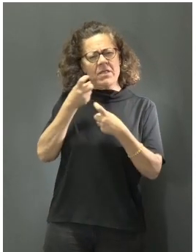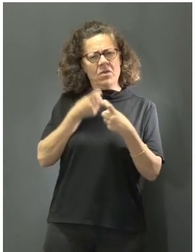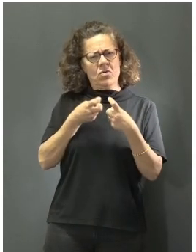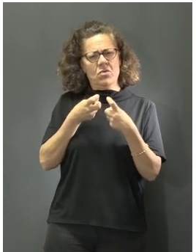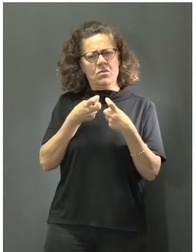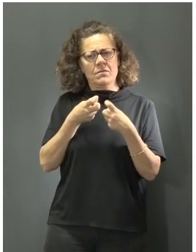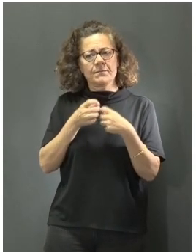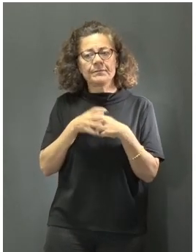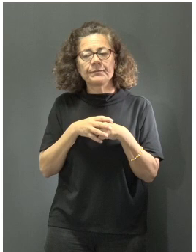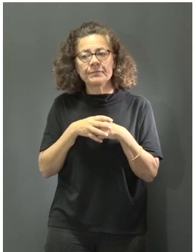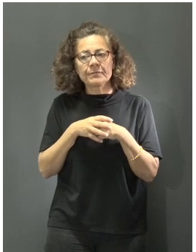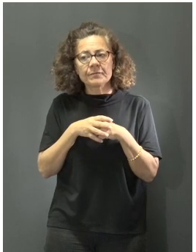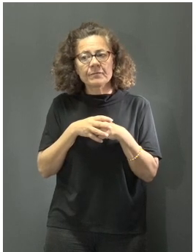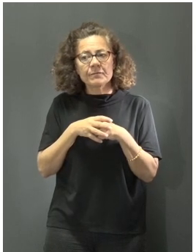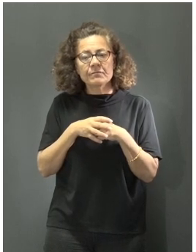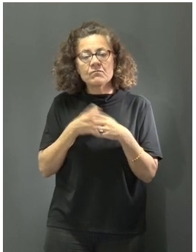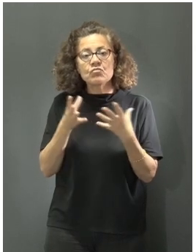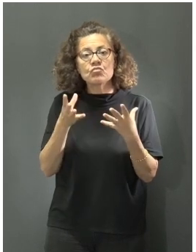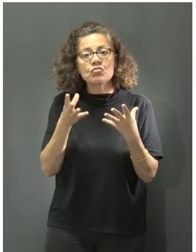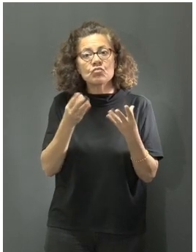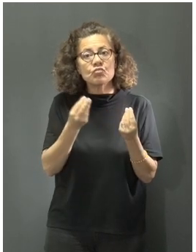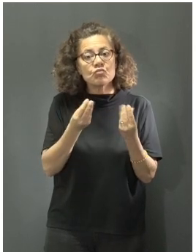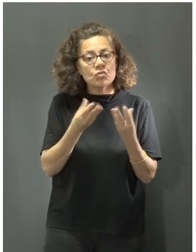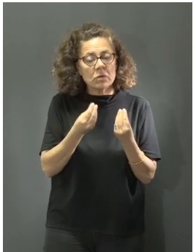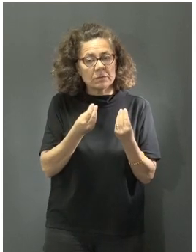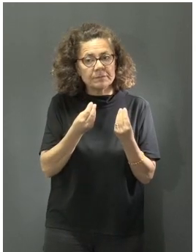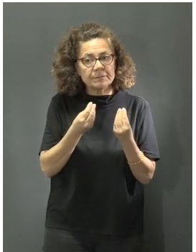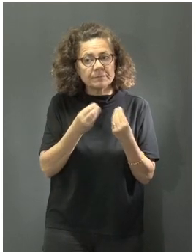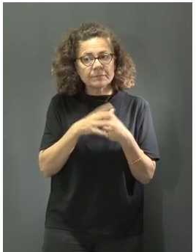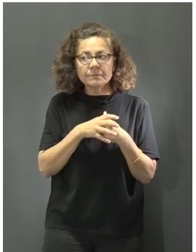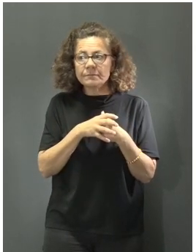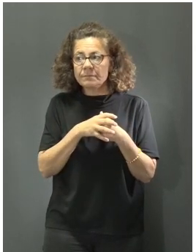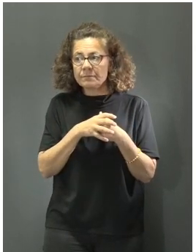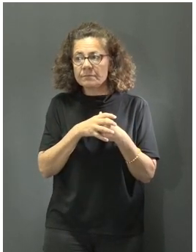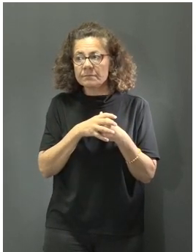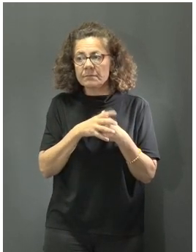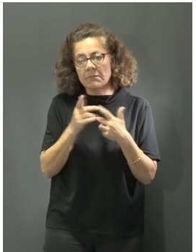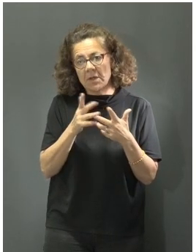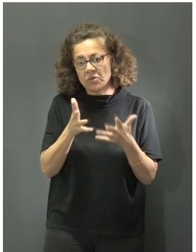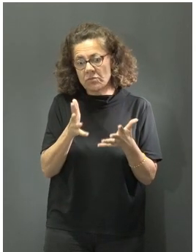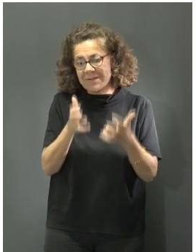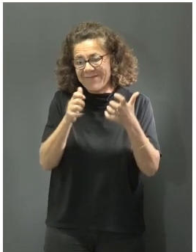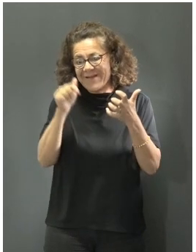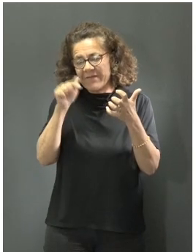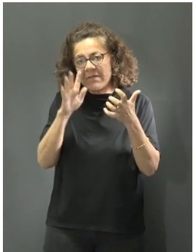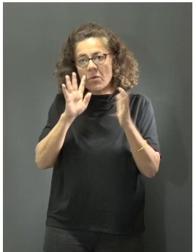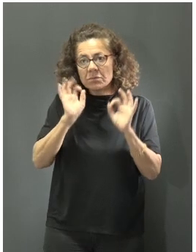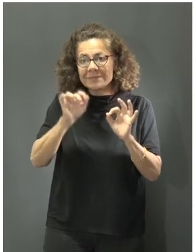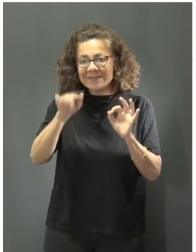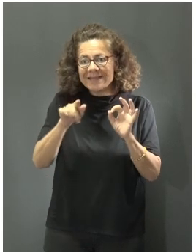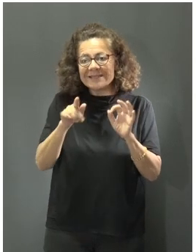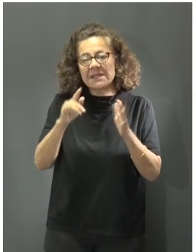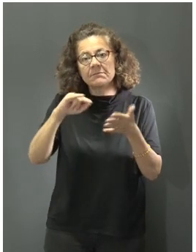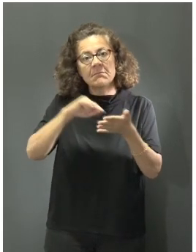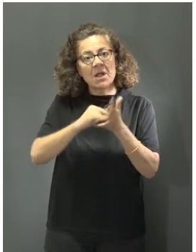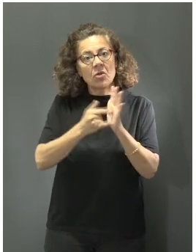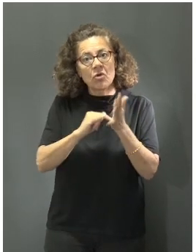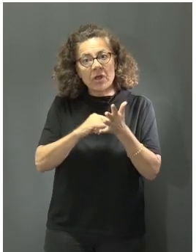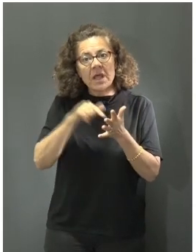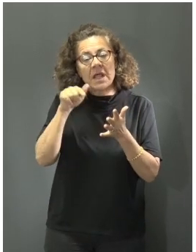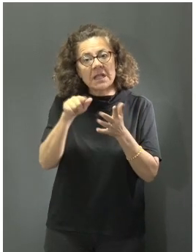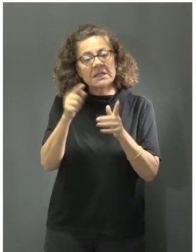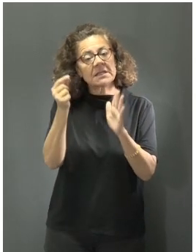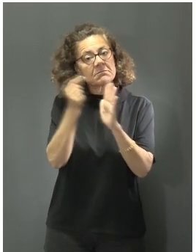mucho de... O sea, se beneficia mucho, evidentemente, de todo este tipo de metodologías y